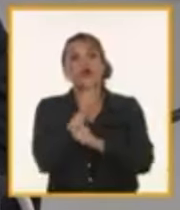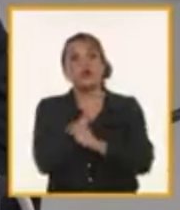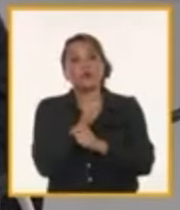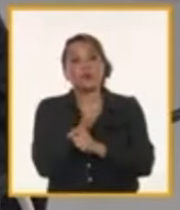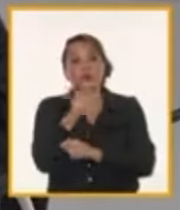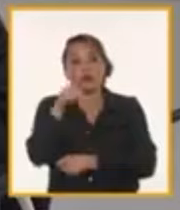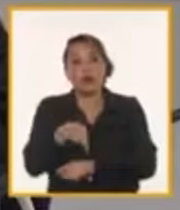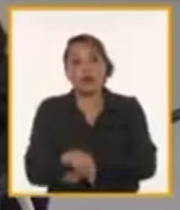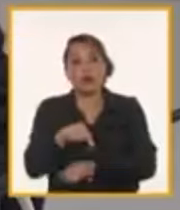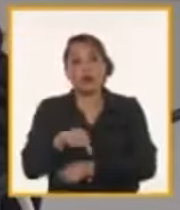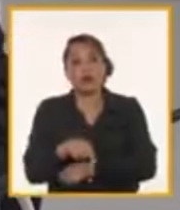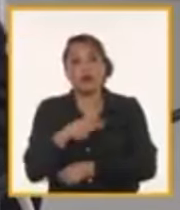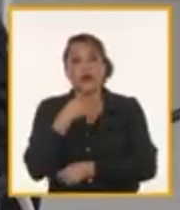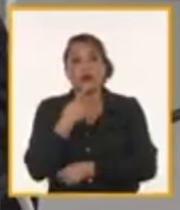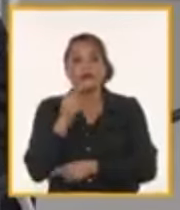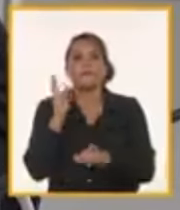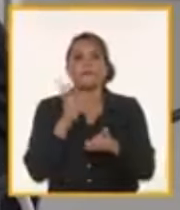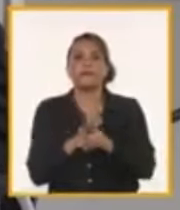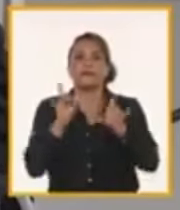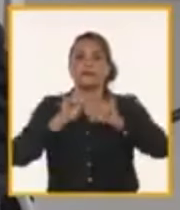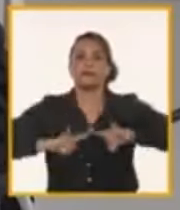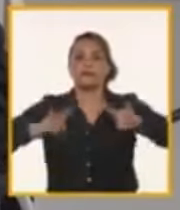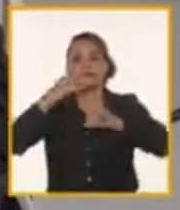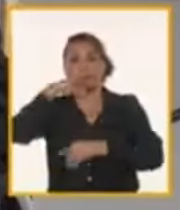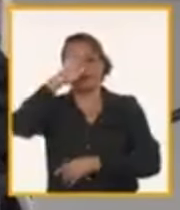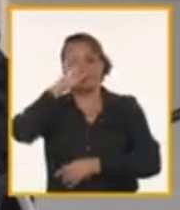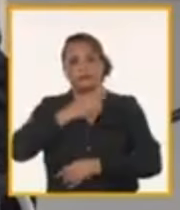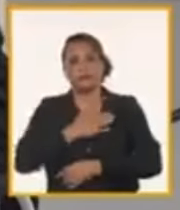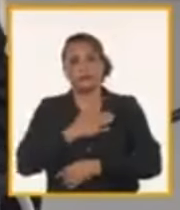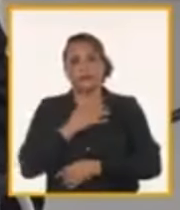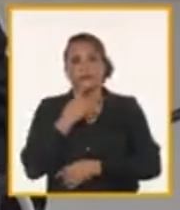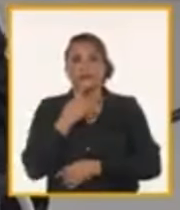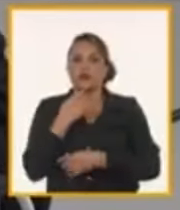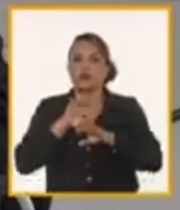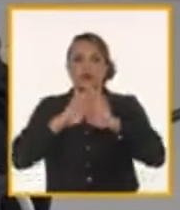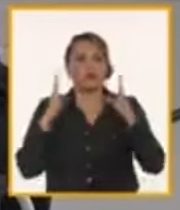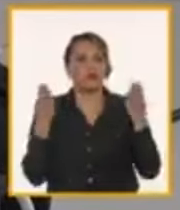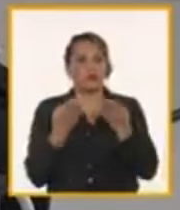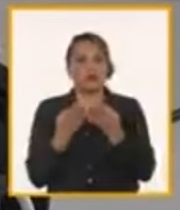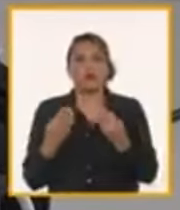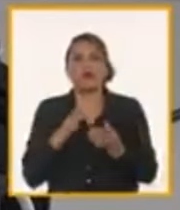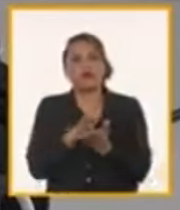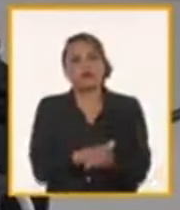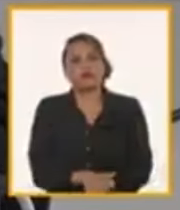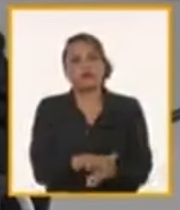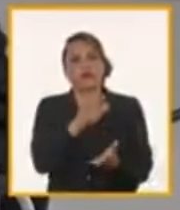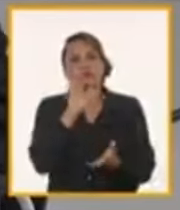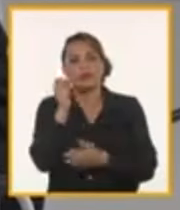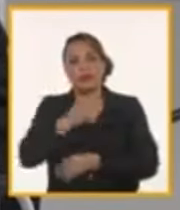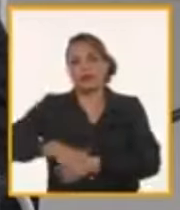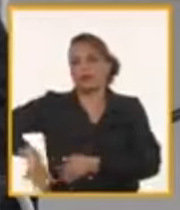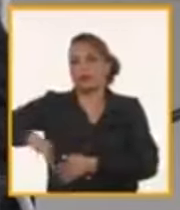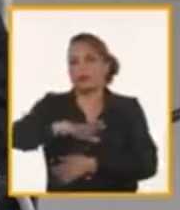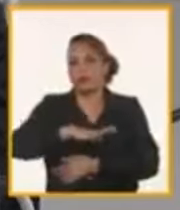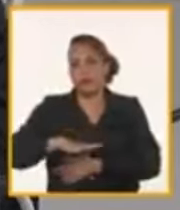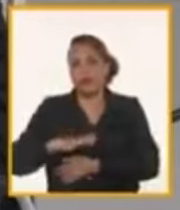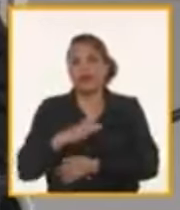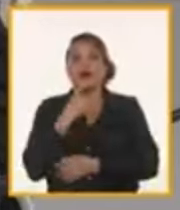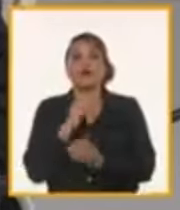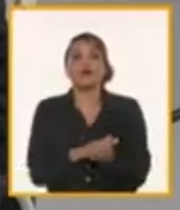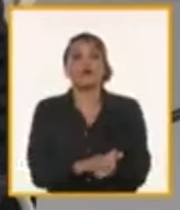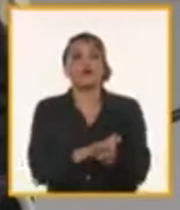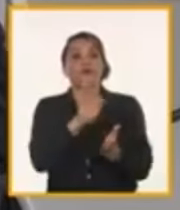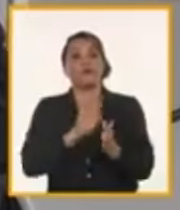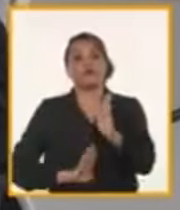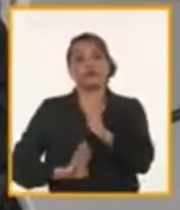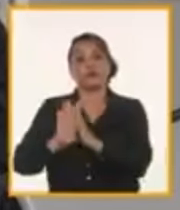a la cual arriba una universidad cubana toda más pertinente más comprometida con la sociedad más comprometida con el desarrollo